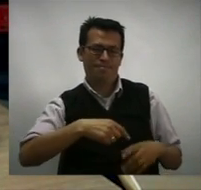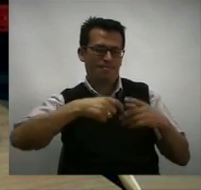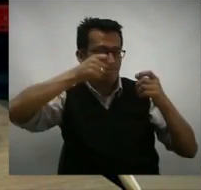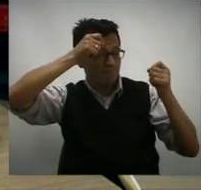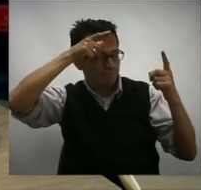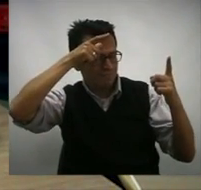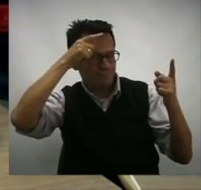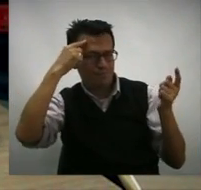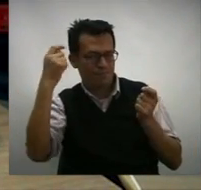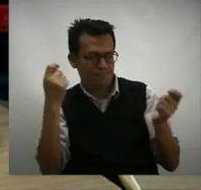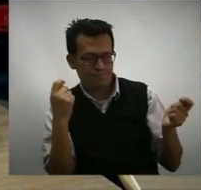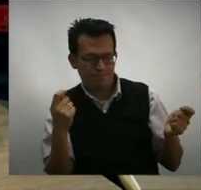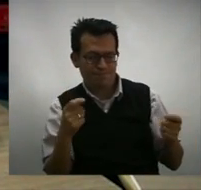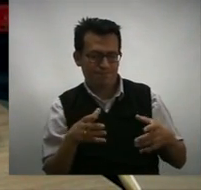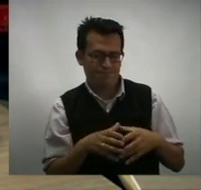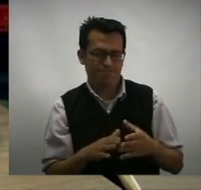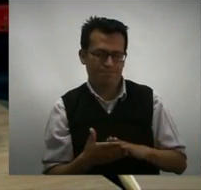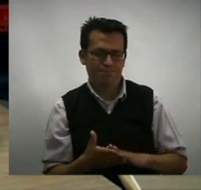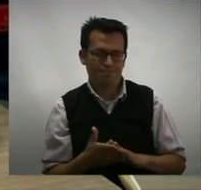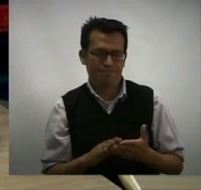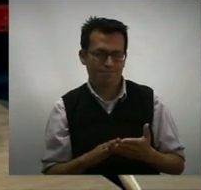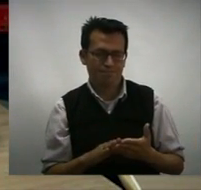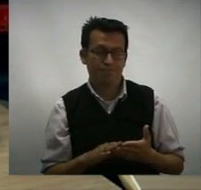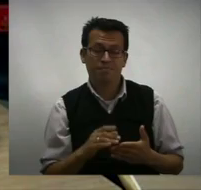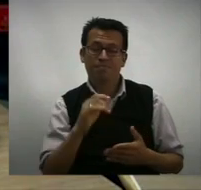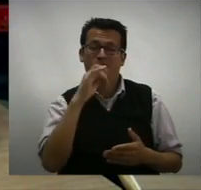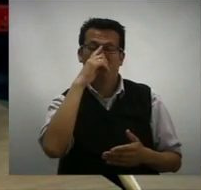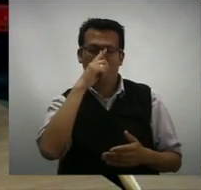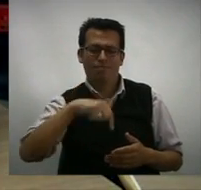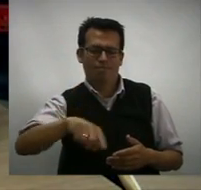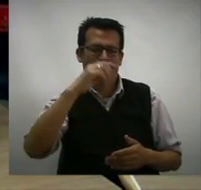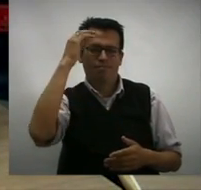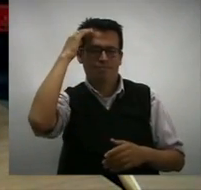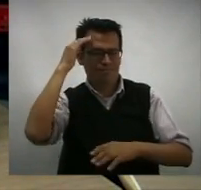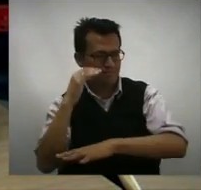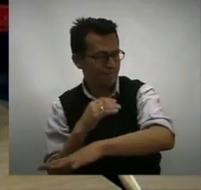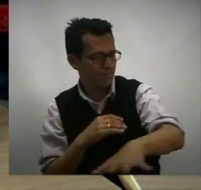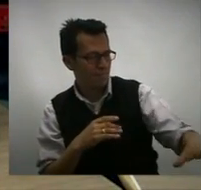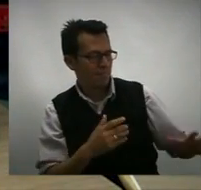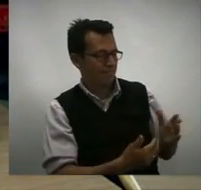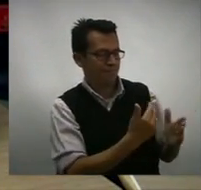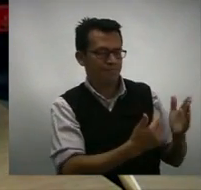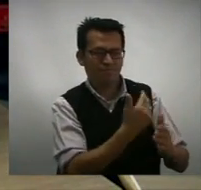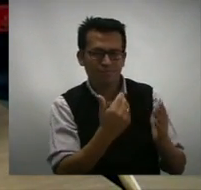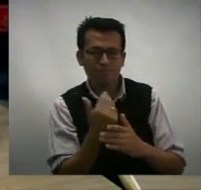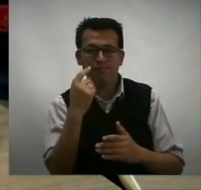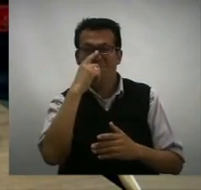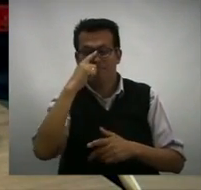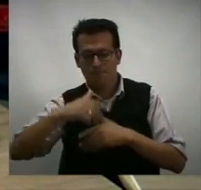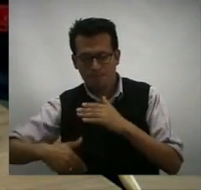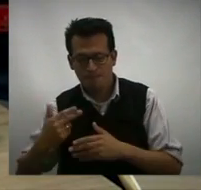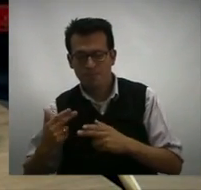no a una comunidad de socios. Aparatos puestos en escena, andamiajes gobernados por la danza, la máscara, el